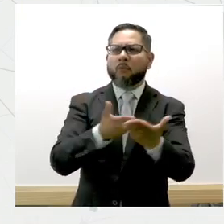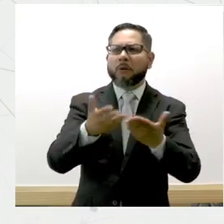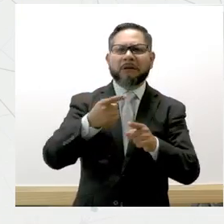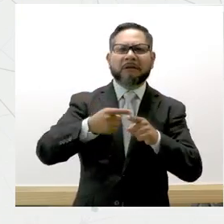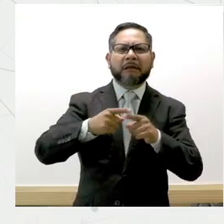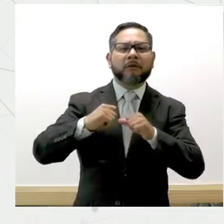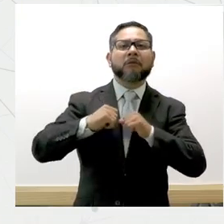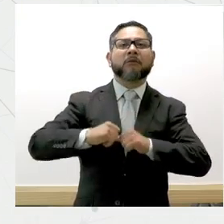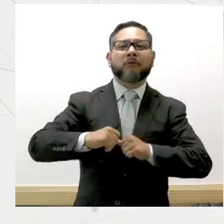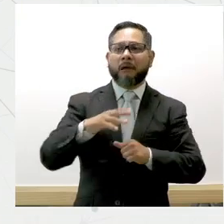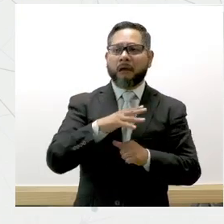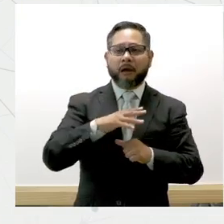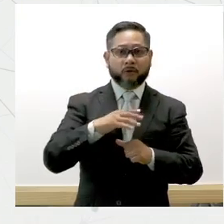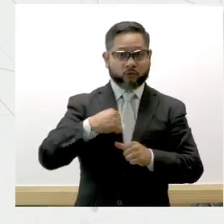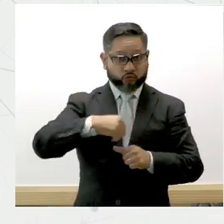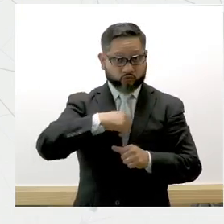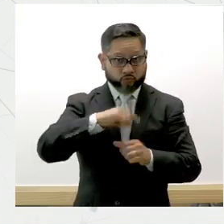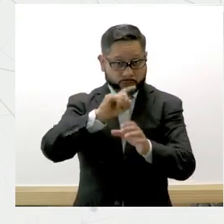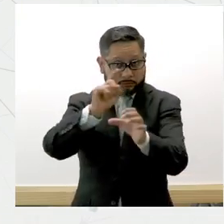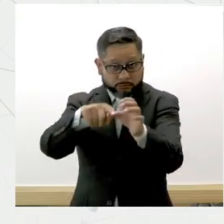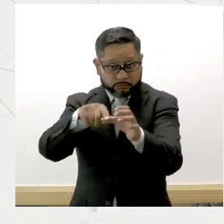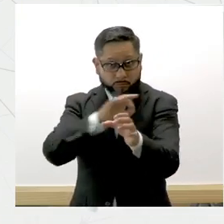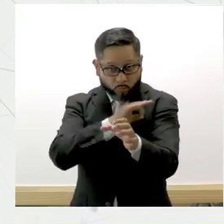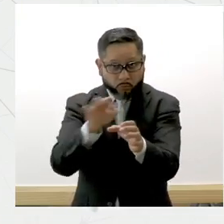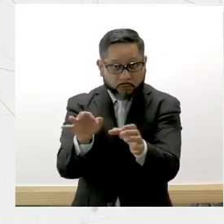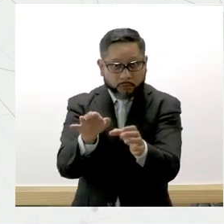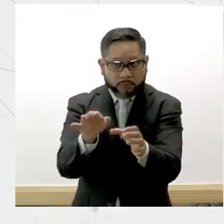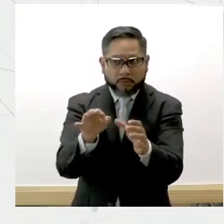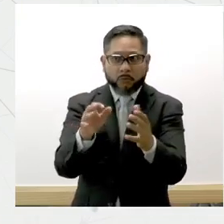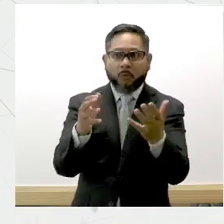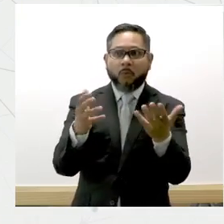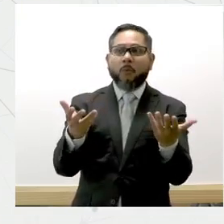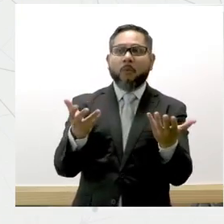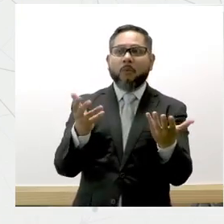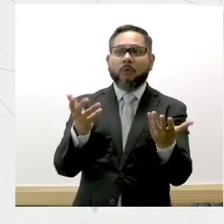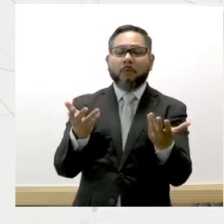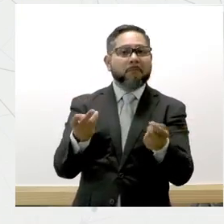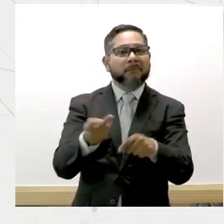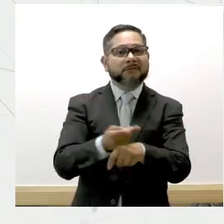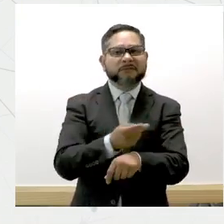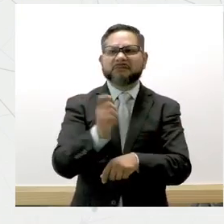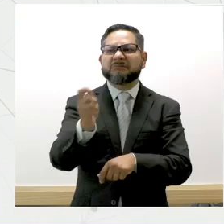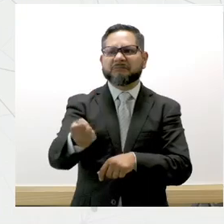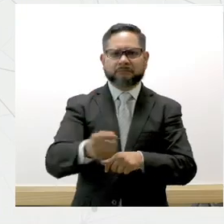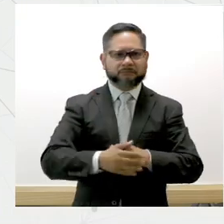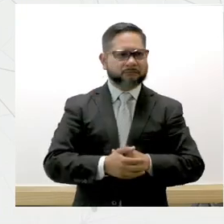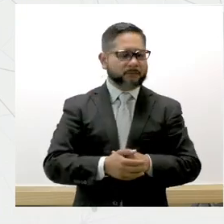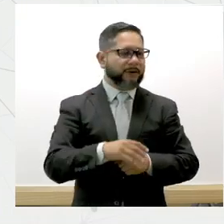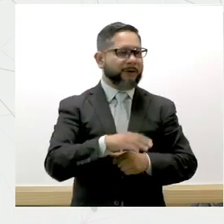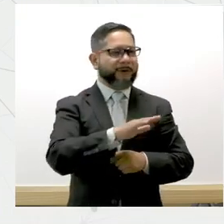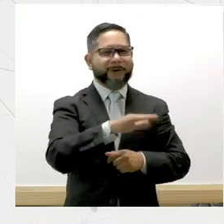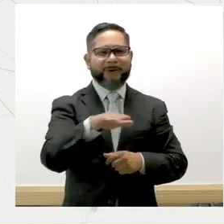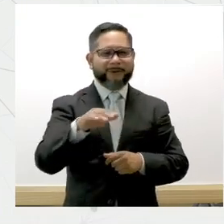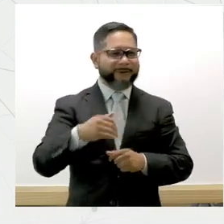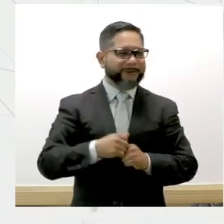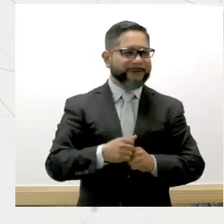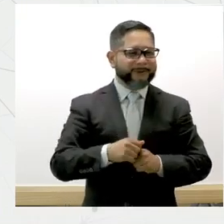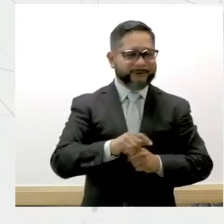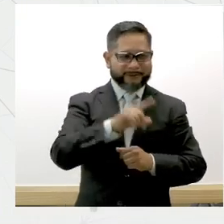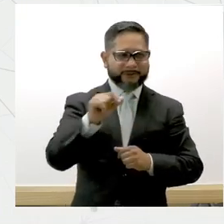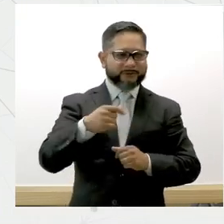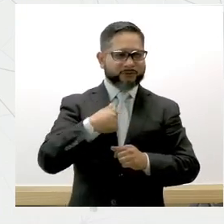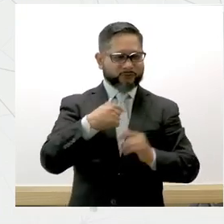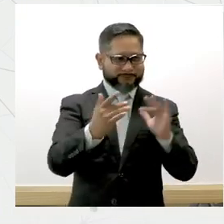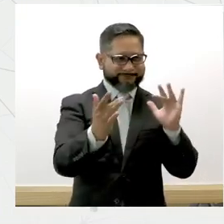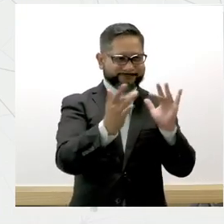¿Quiénes podemos algunas de nosotras integrarnos? Bueno, yo les animo a todos, luego les dejaré el enlace,